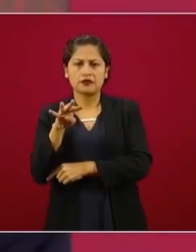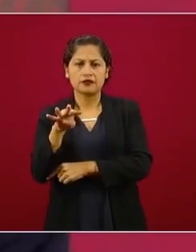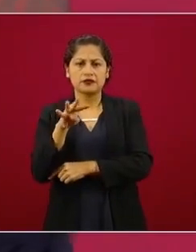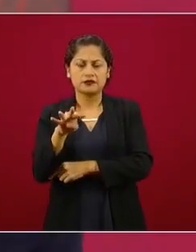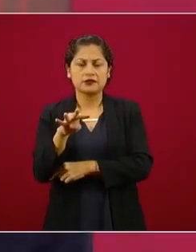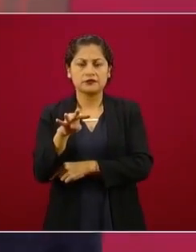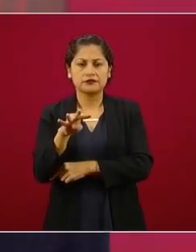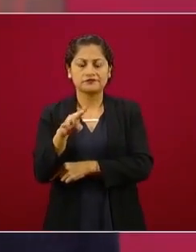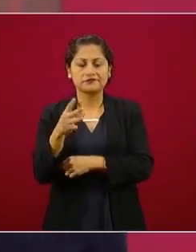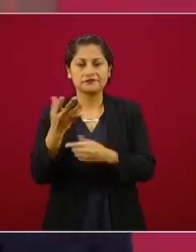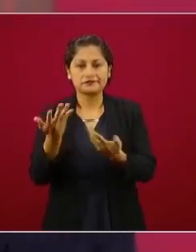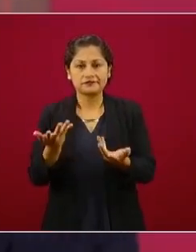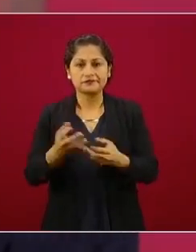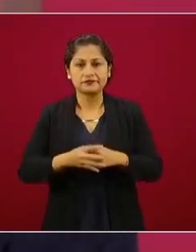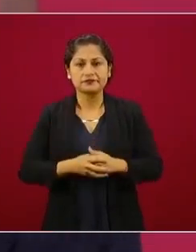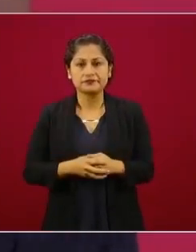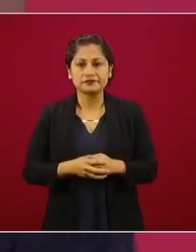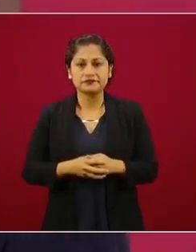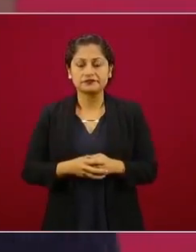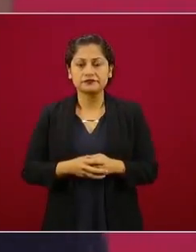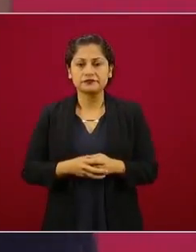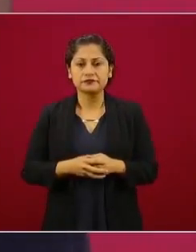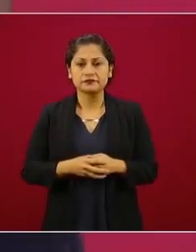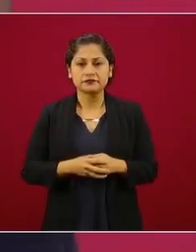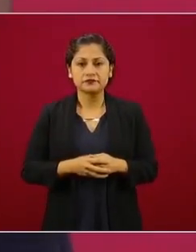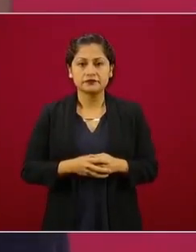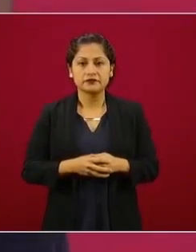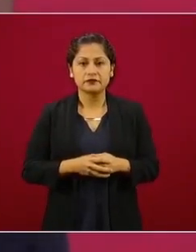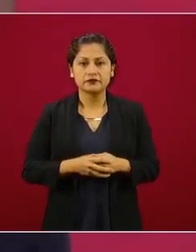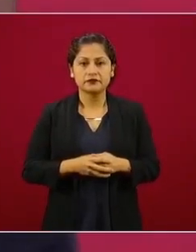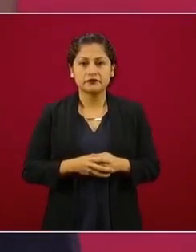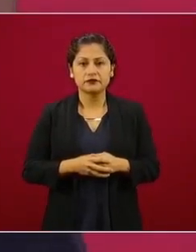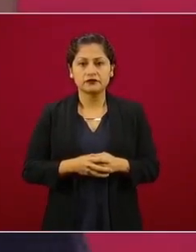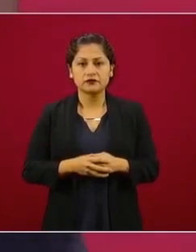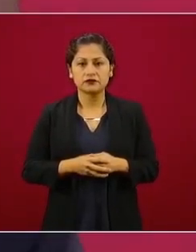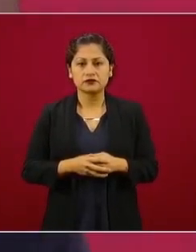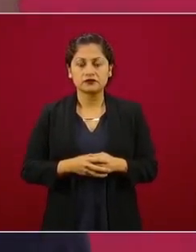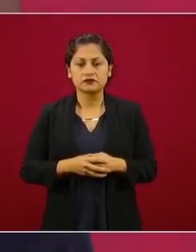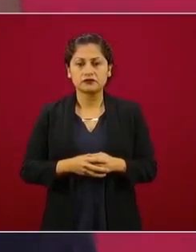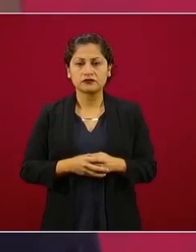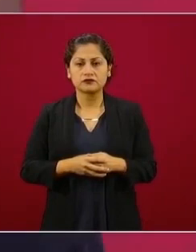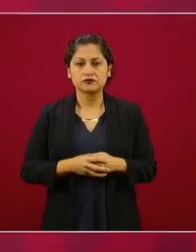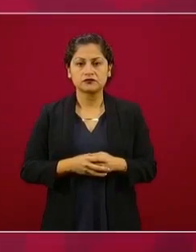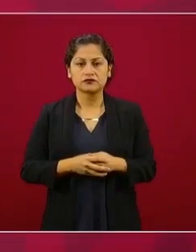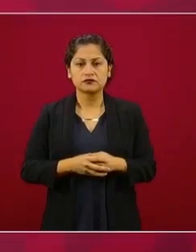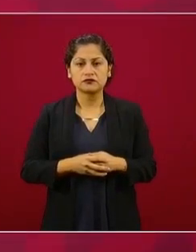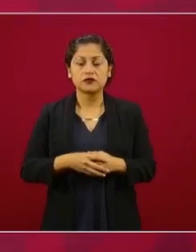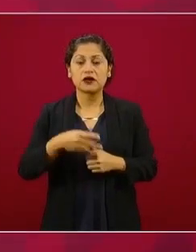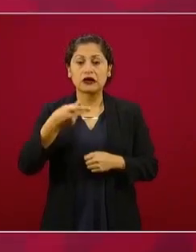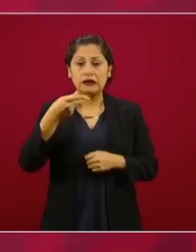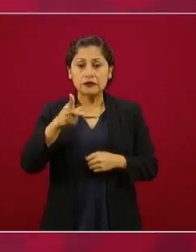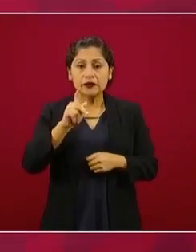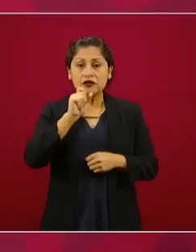Pero ¿qué íbamos a hacer con los otros pacientes,